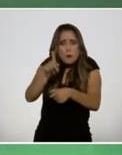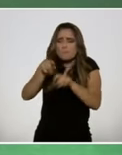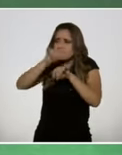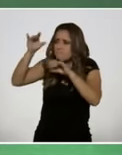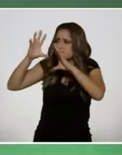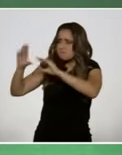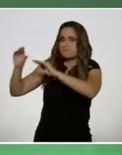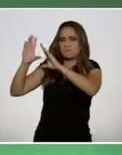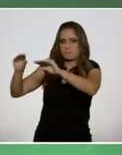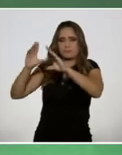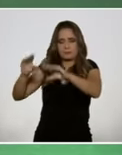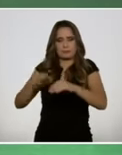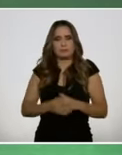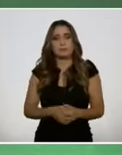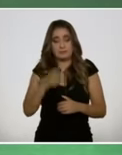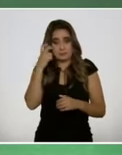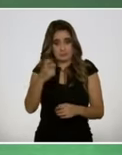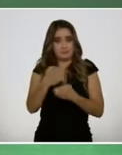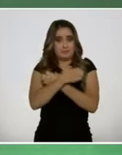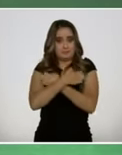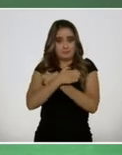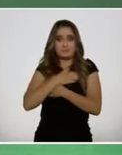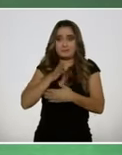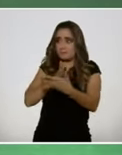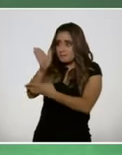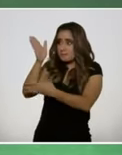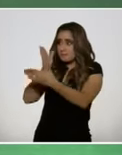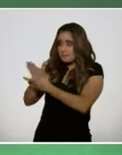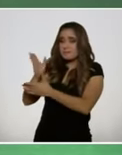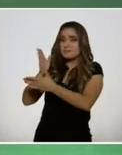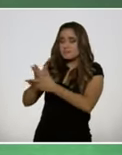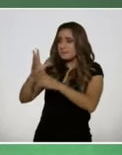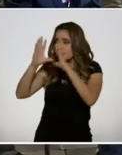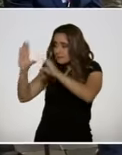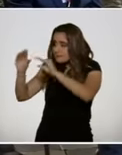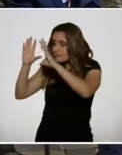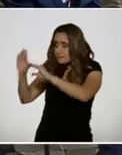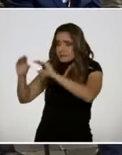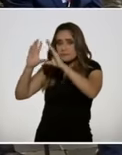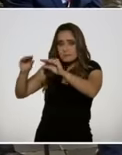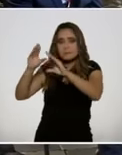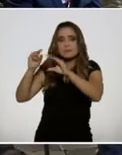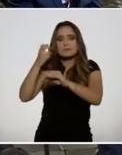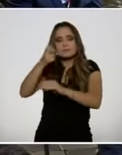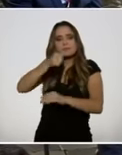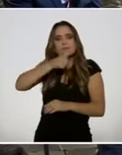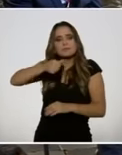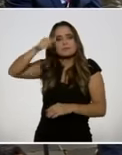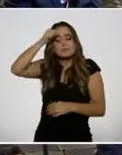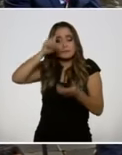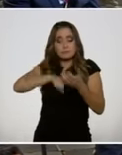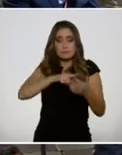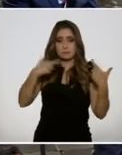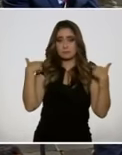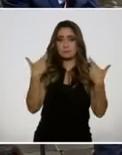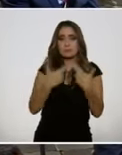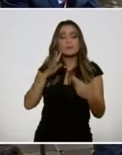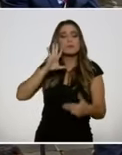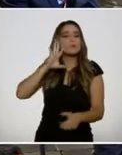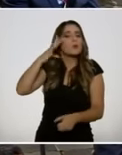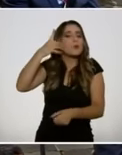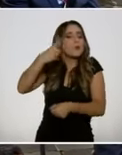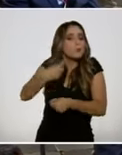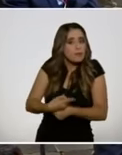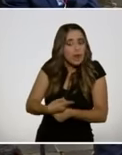las cruzadas educativas fundacional de la SEP fueron alfabetizadores voluntarios con una